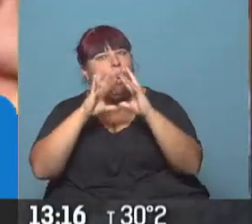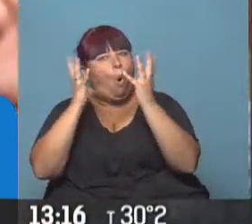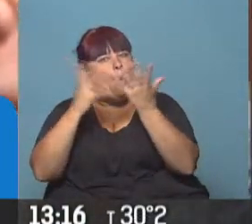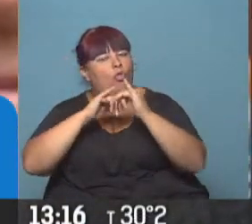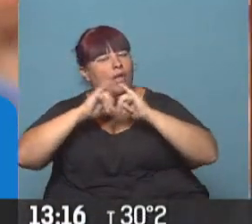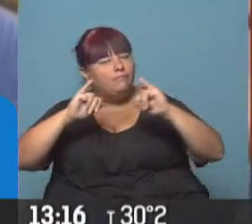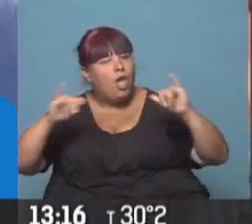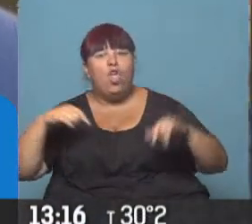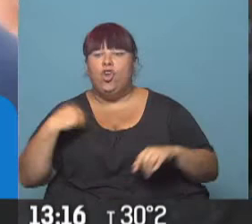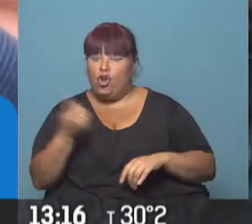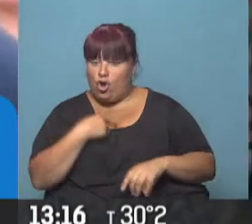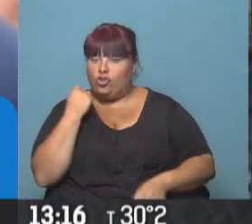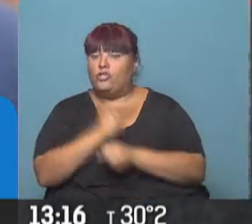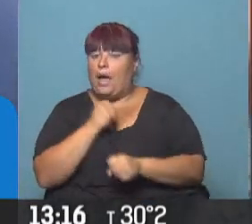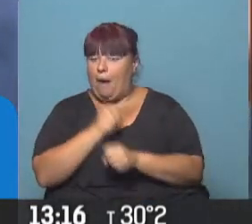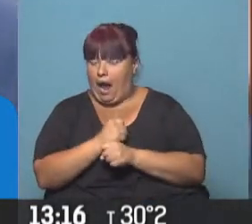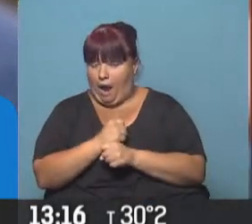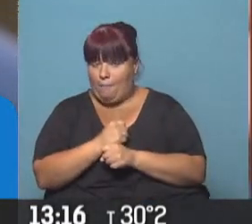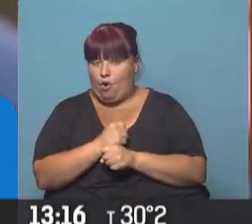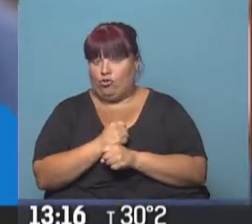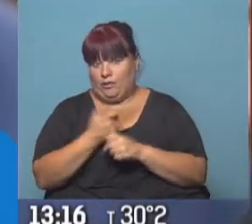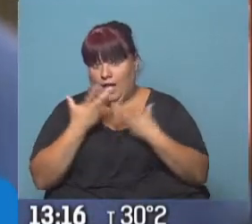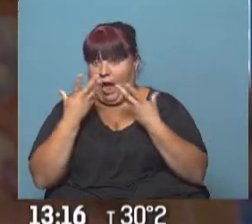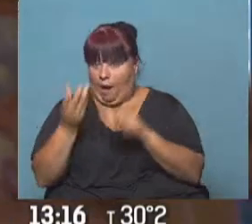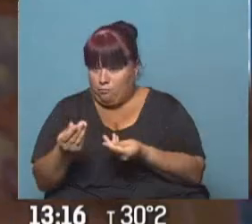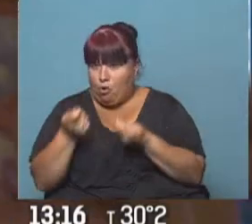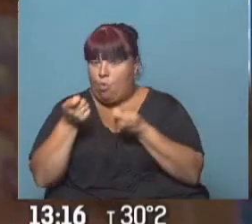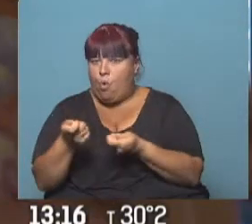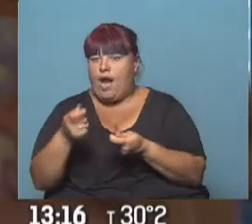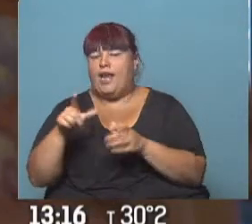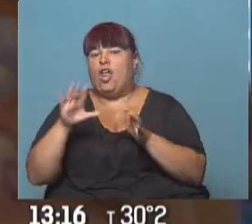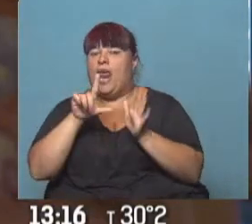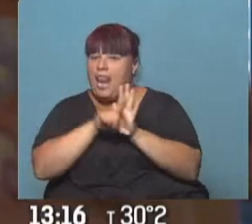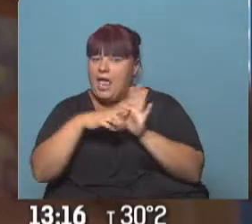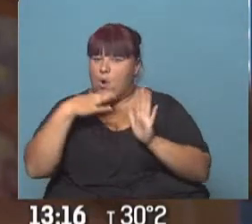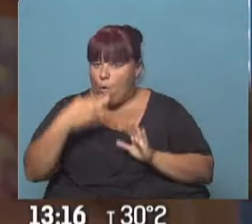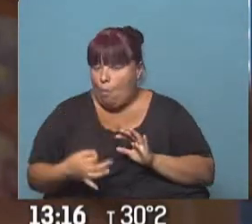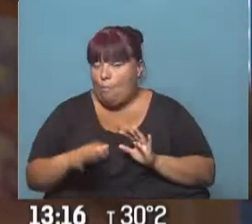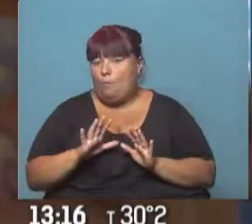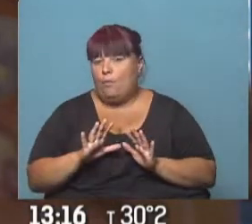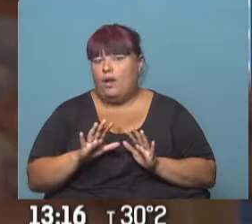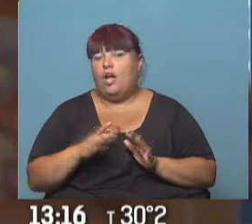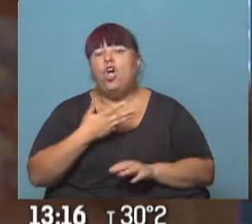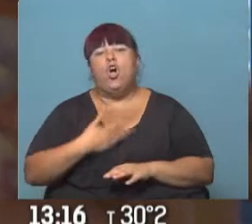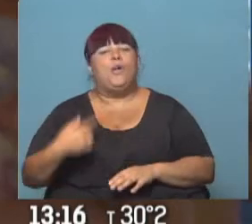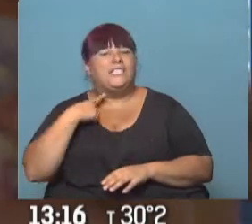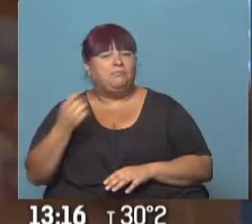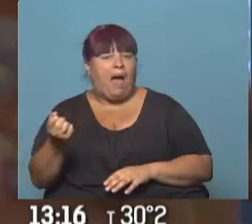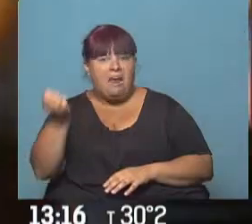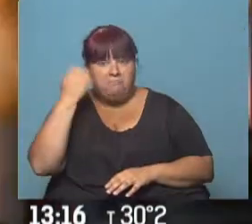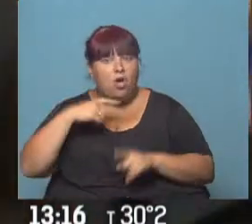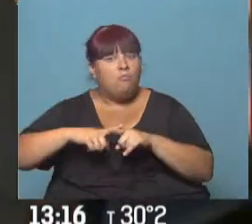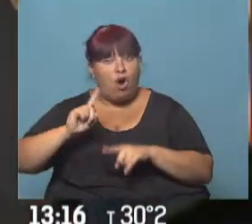decir, nosotros estamos trabajando generosamente, desde la legalidad. El gobierno español no hace